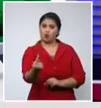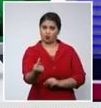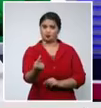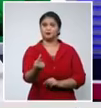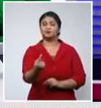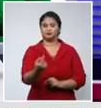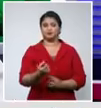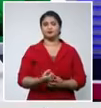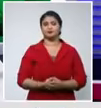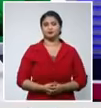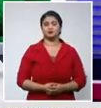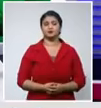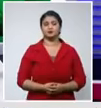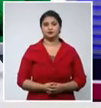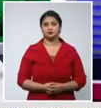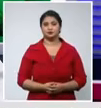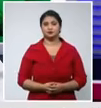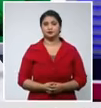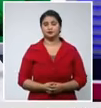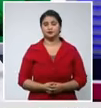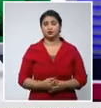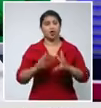provincias. Ya se acumulan